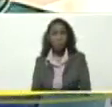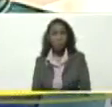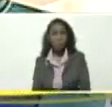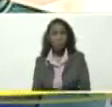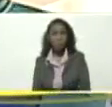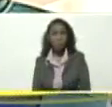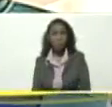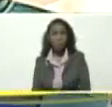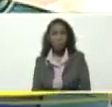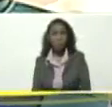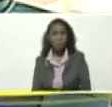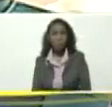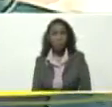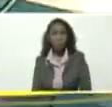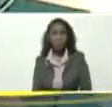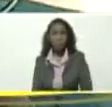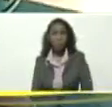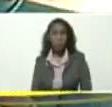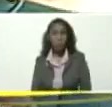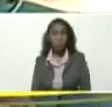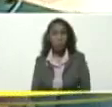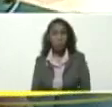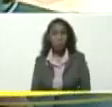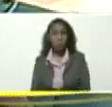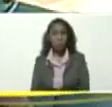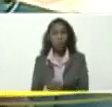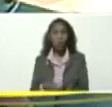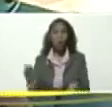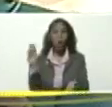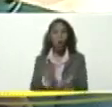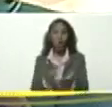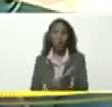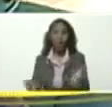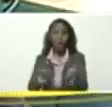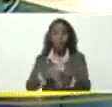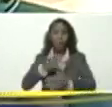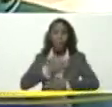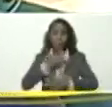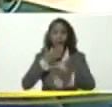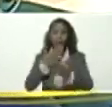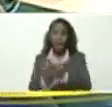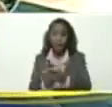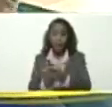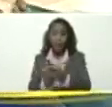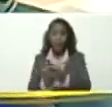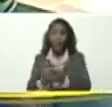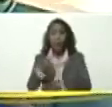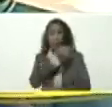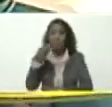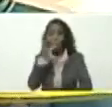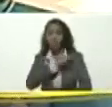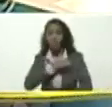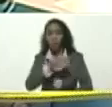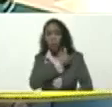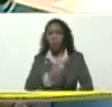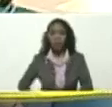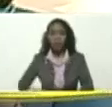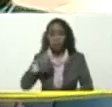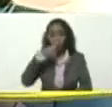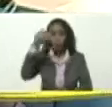lại hòa bình và thịnh vượng cho đất nước. De nuevo reitero mis agradecimientos al excelentísimo señor presidente